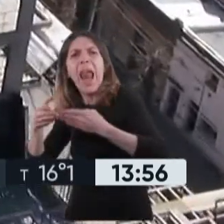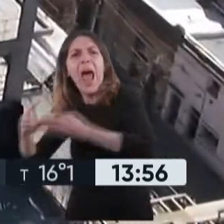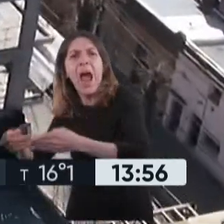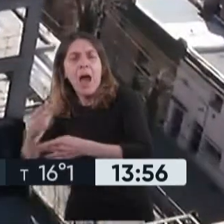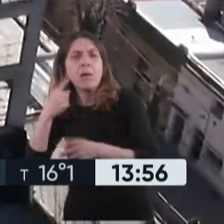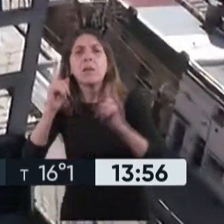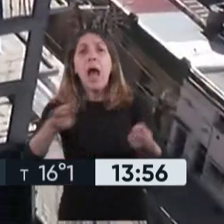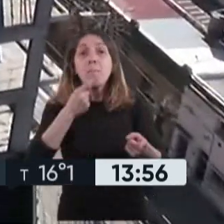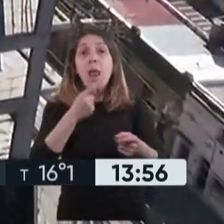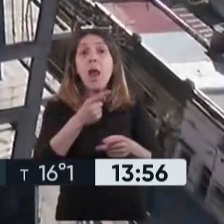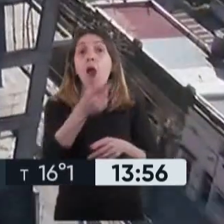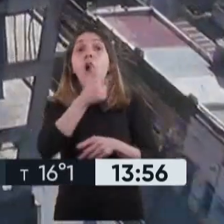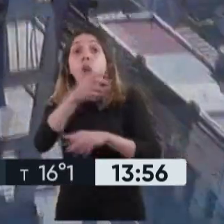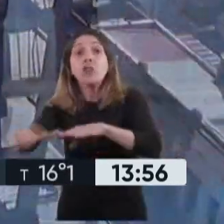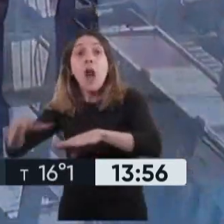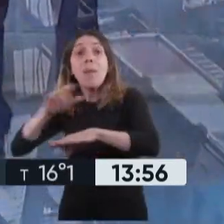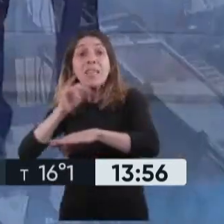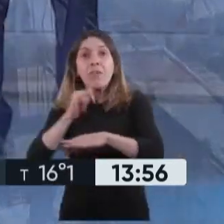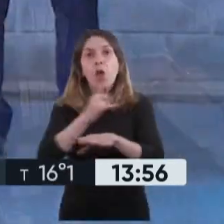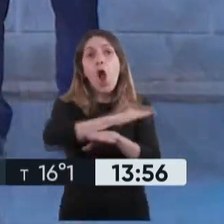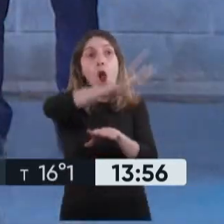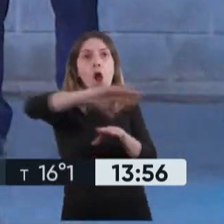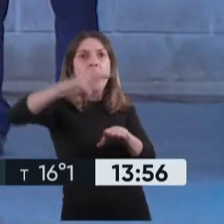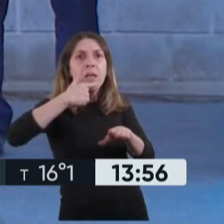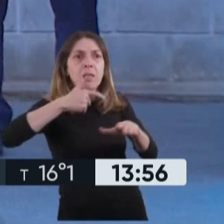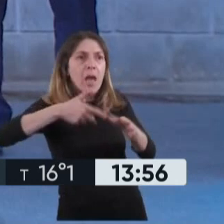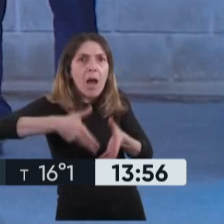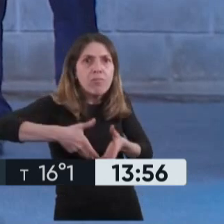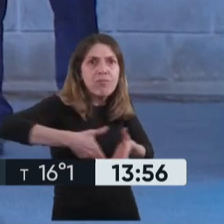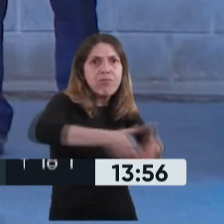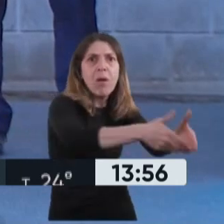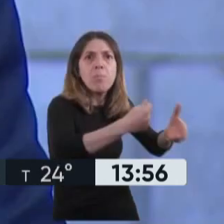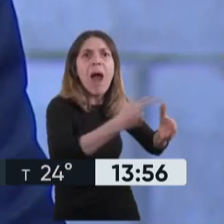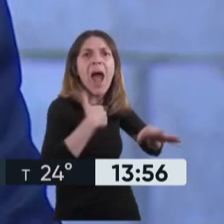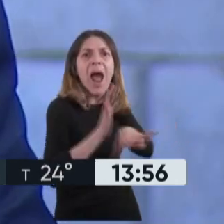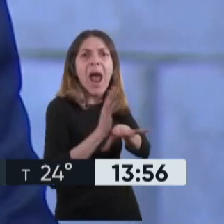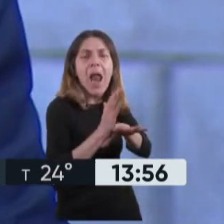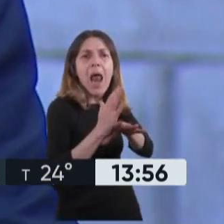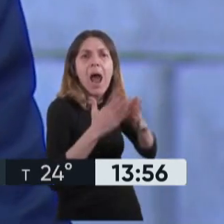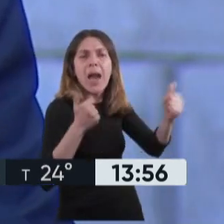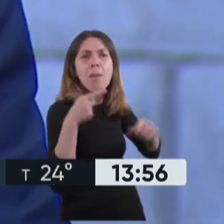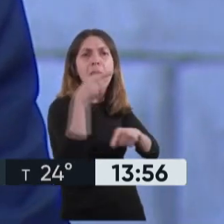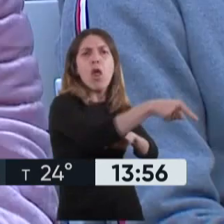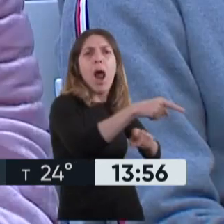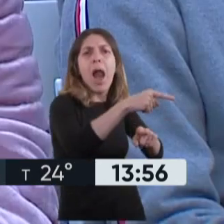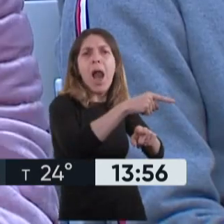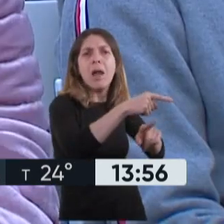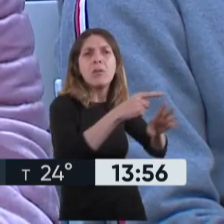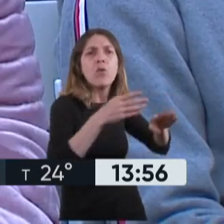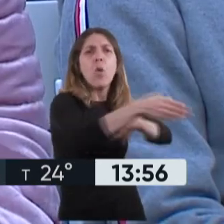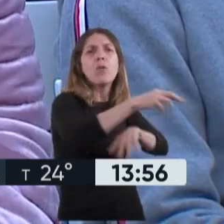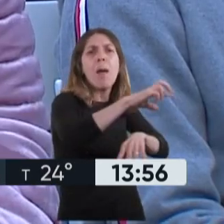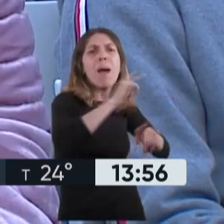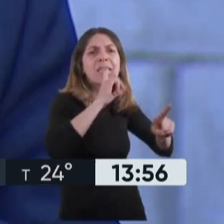túnel que cruza la cordillera para llegar más rápido al pacífico son obras enormes enormes enormes